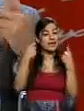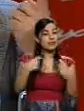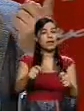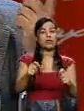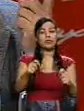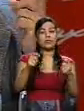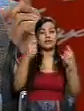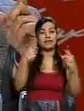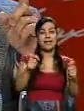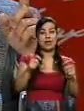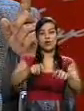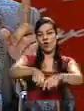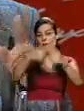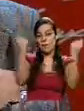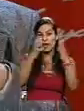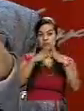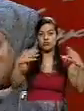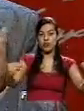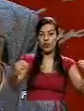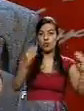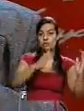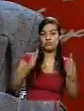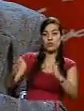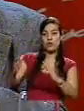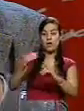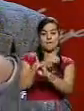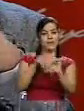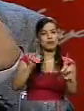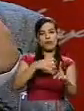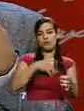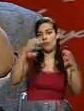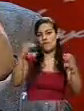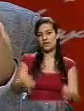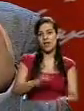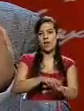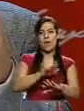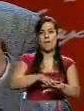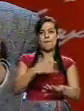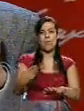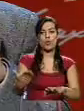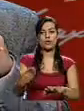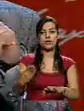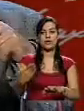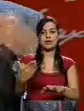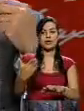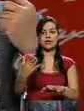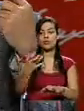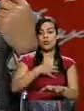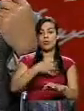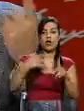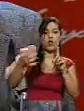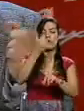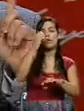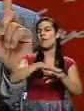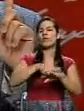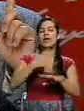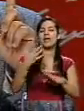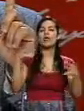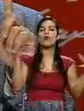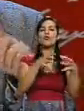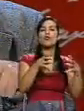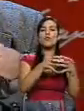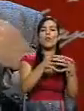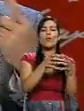no cristalizaron, porque esos intentos de ruptura los protagonizó y los condujo nada más que la oligarquía